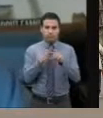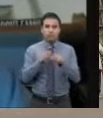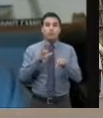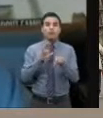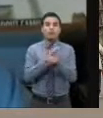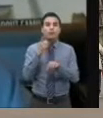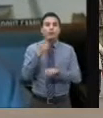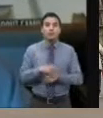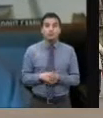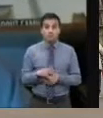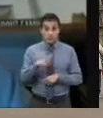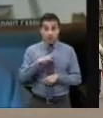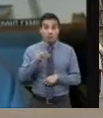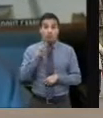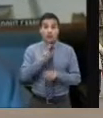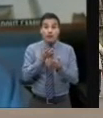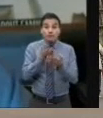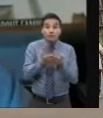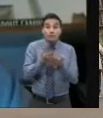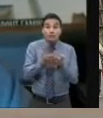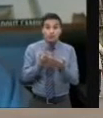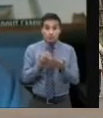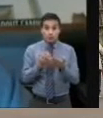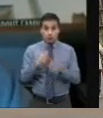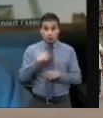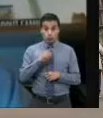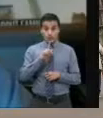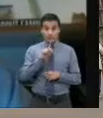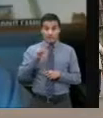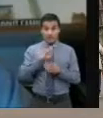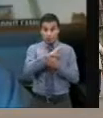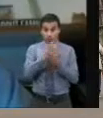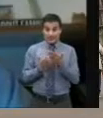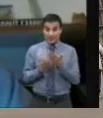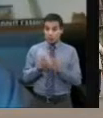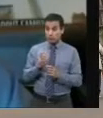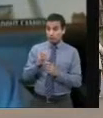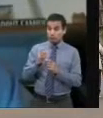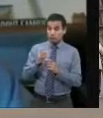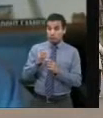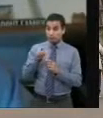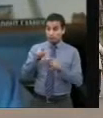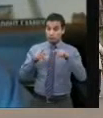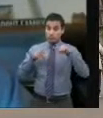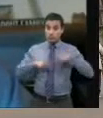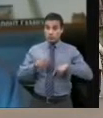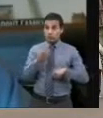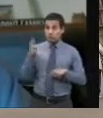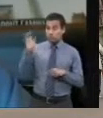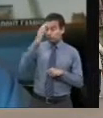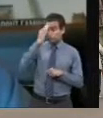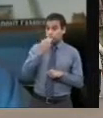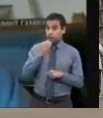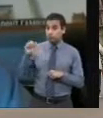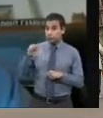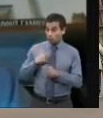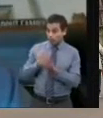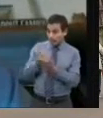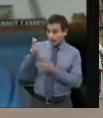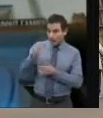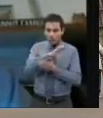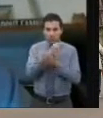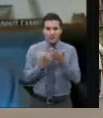que acredite que el Verde ha realizado la contratación a influencers o a través incluso de un tercero. Existen